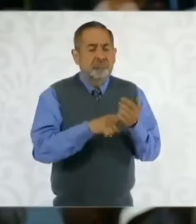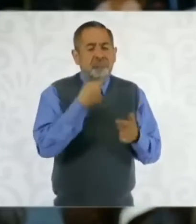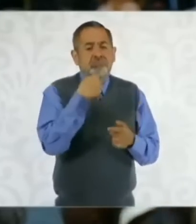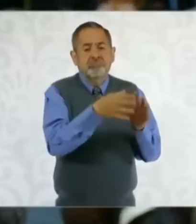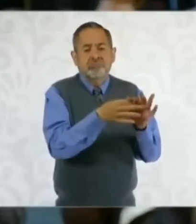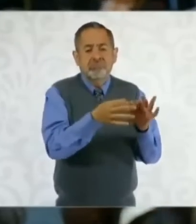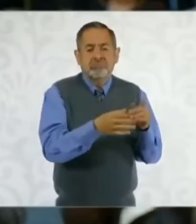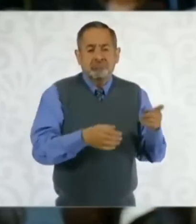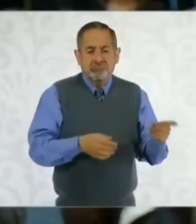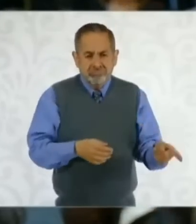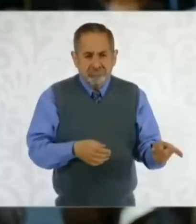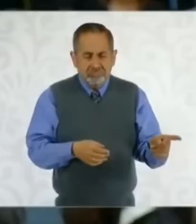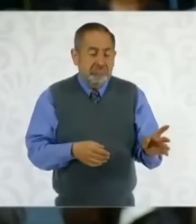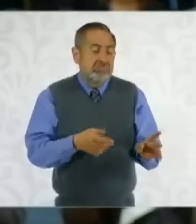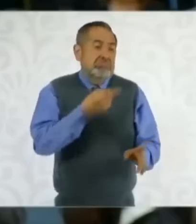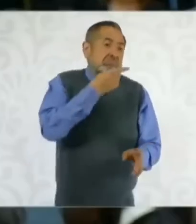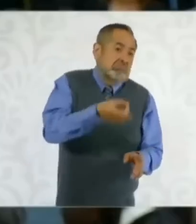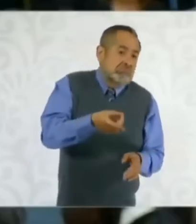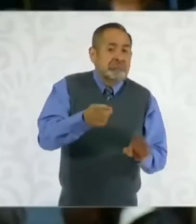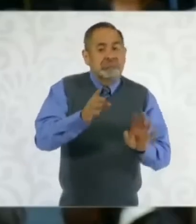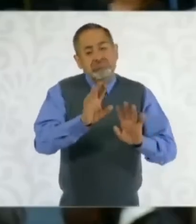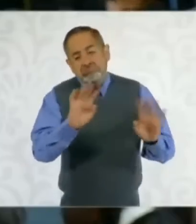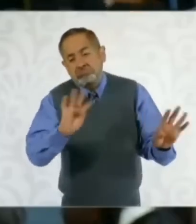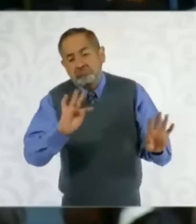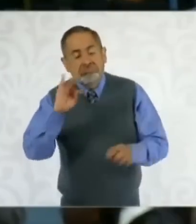la hipotética